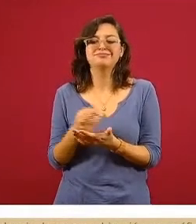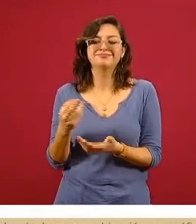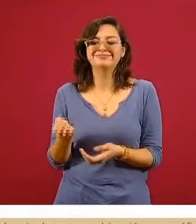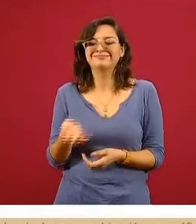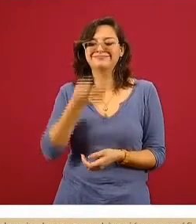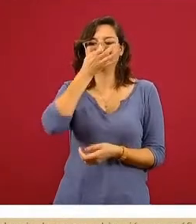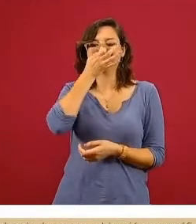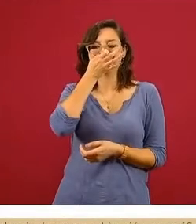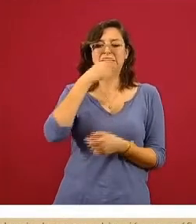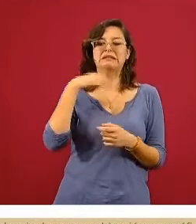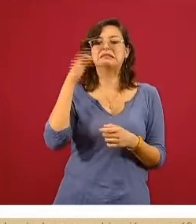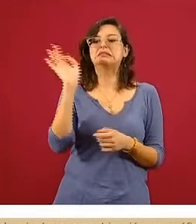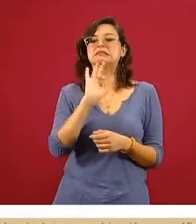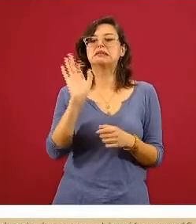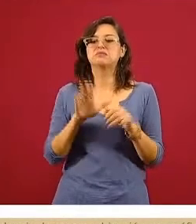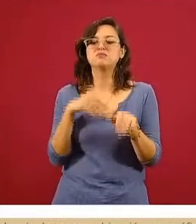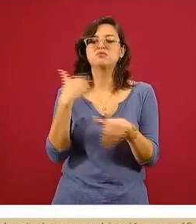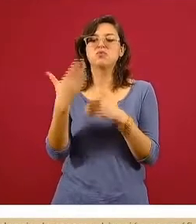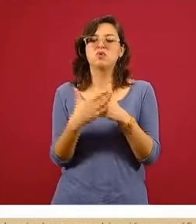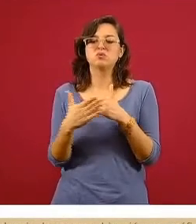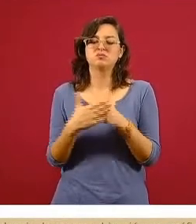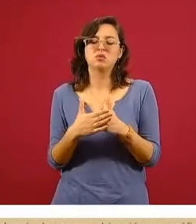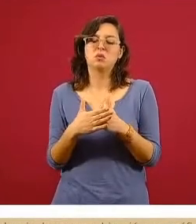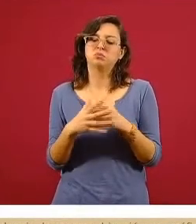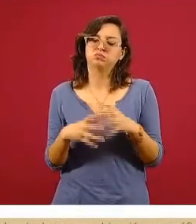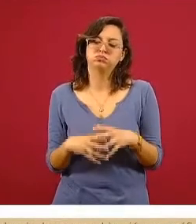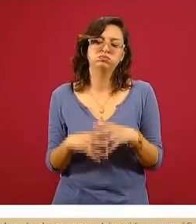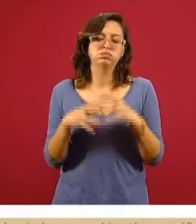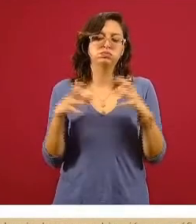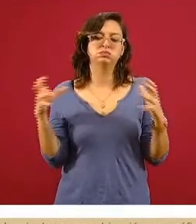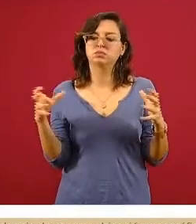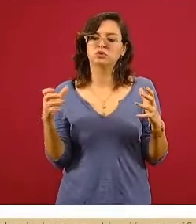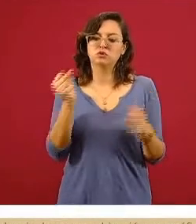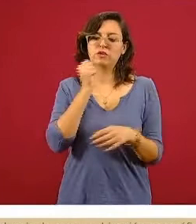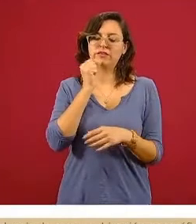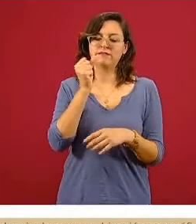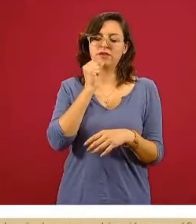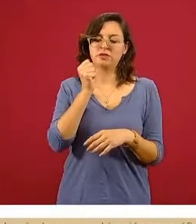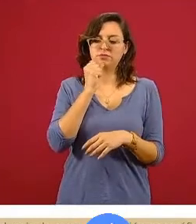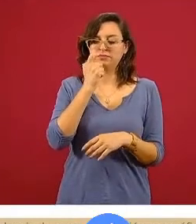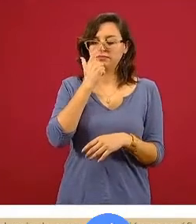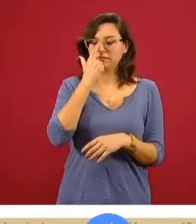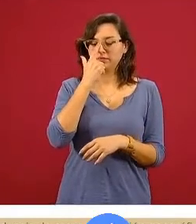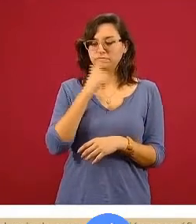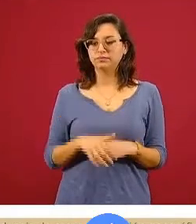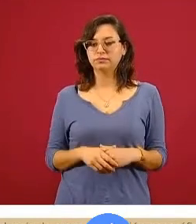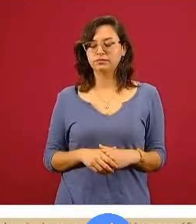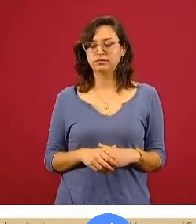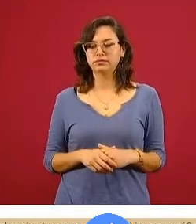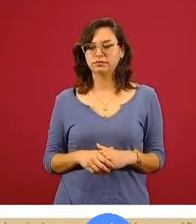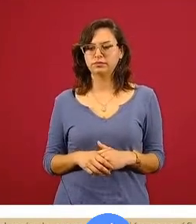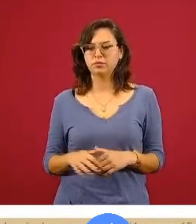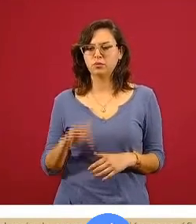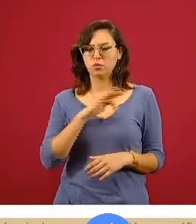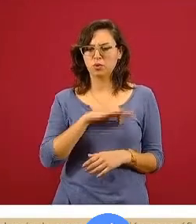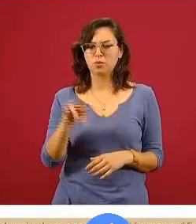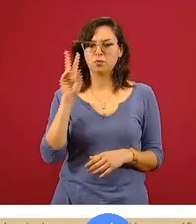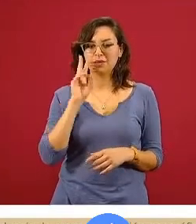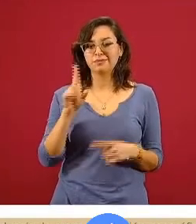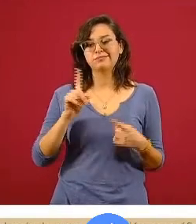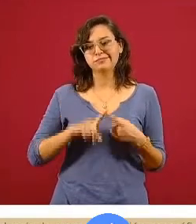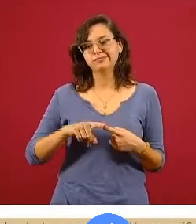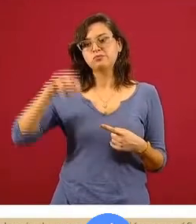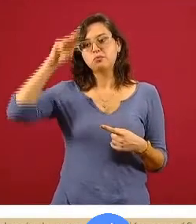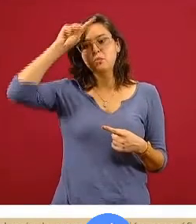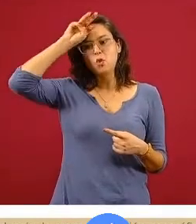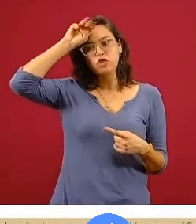misma tendencia podría cambiar, o en la semana 29 podría todavía incrementarse. Vemos lógicamente que Monterrey es el